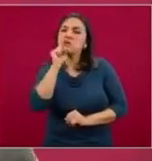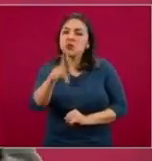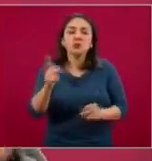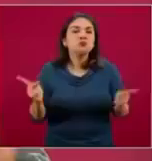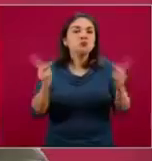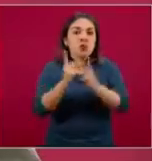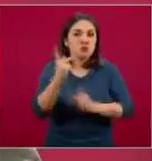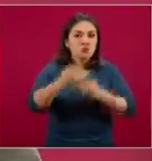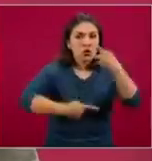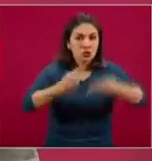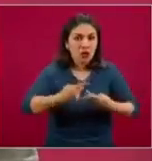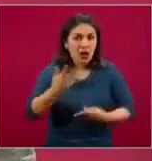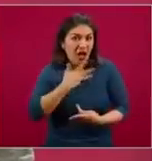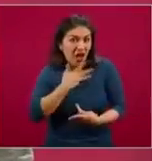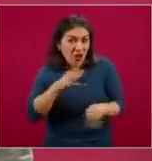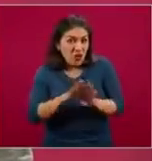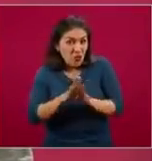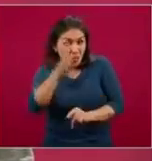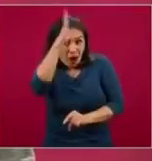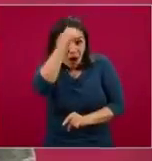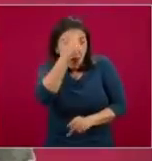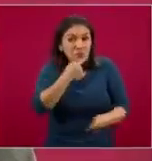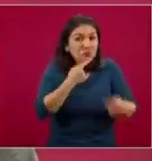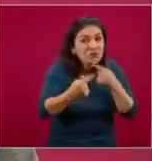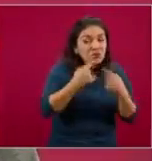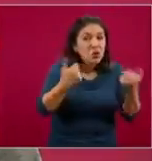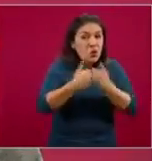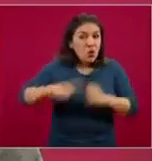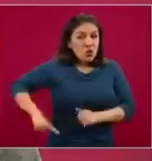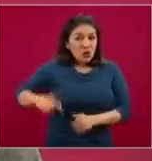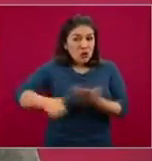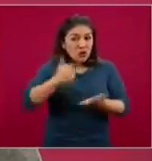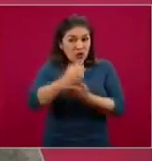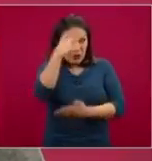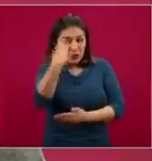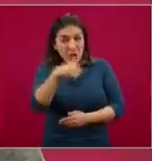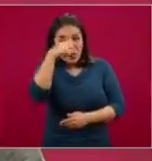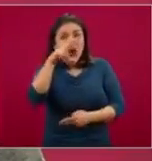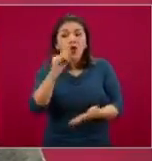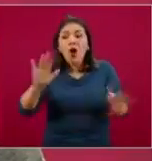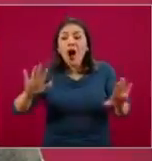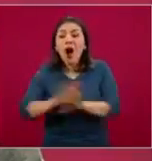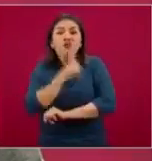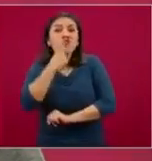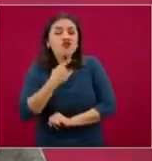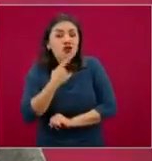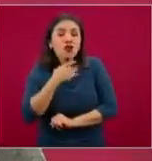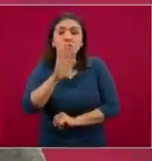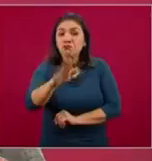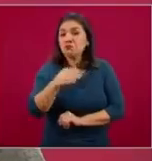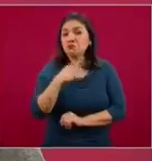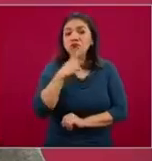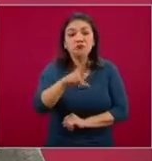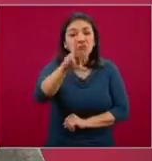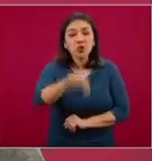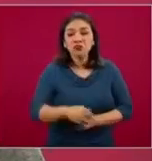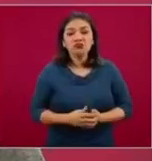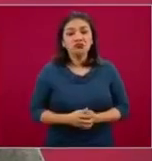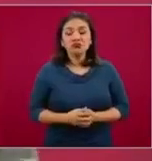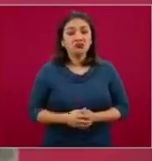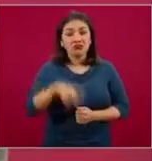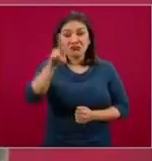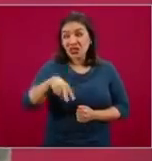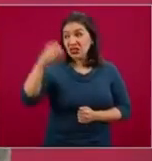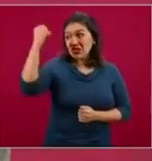había una suerte de acuerdo con el gobierno de la Ciudad de México para no llegar al rojo. La respuesta es no. El semáforo